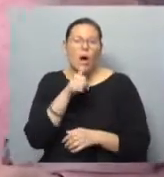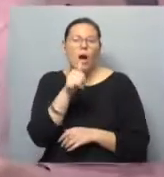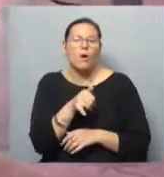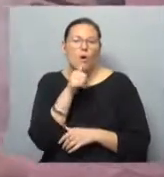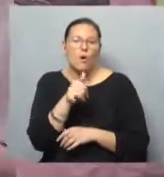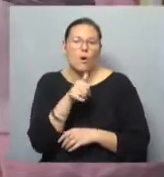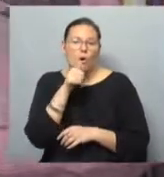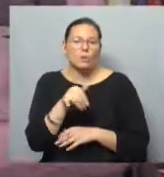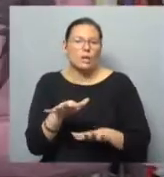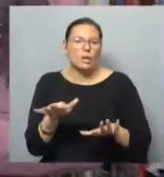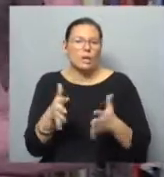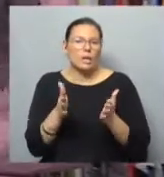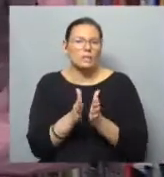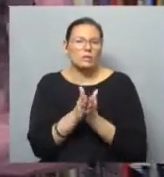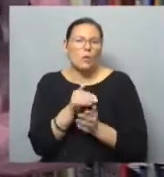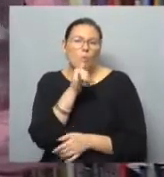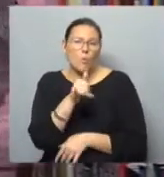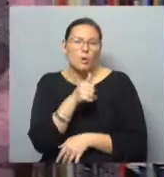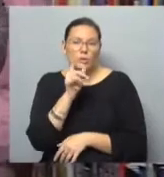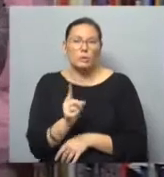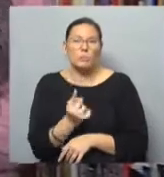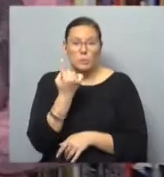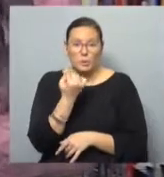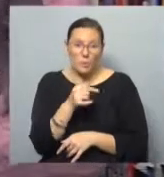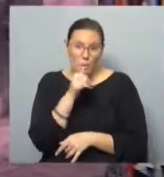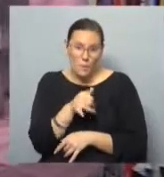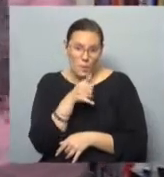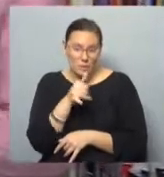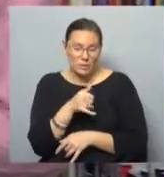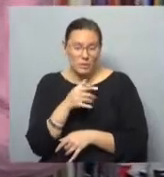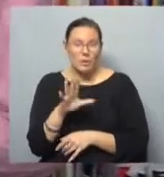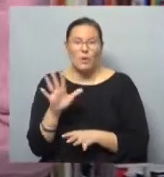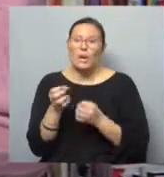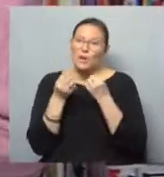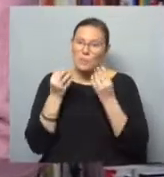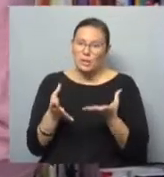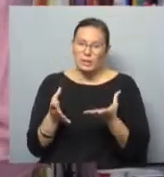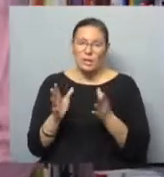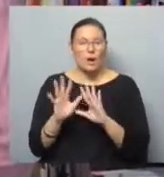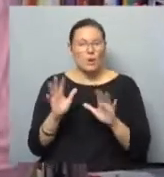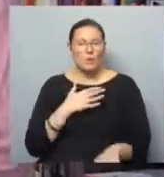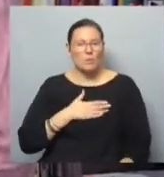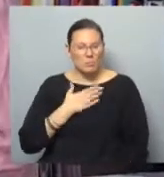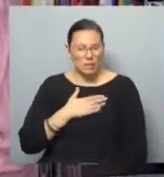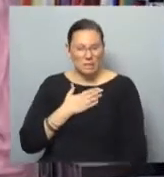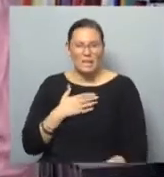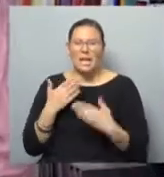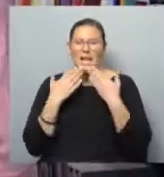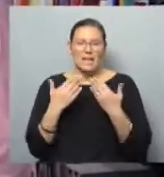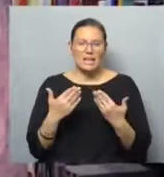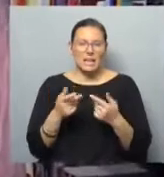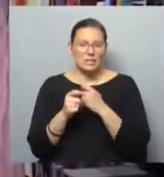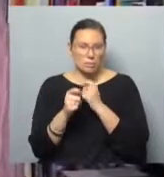poco de qué viene esta novela, que es su primer novela. Silvia, ¿cómo estás? Hola, encantada, gracias por